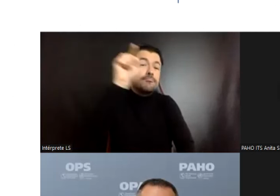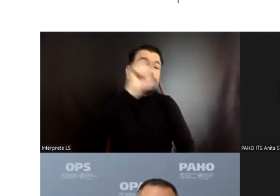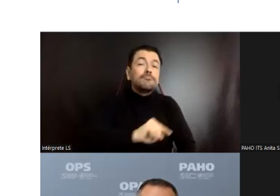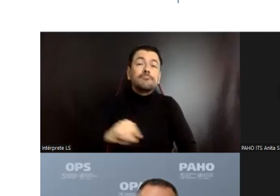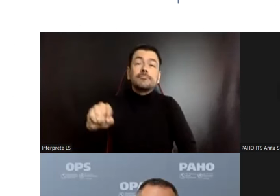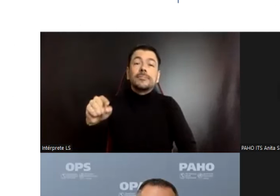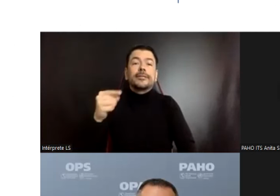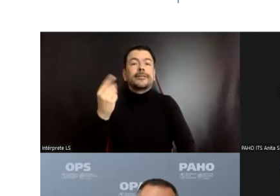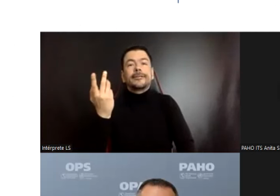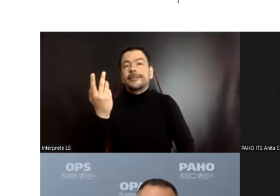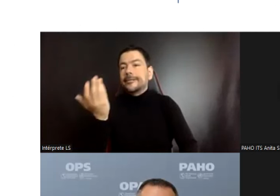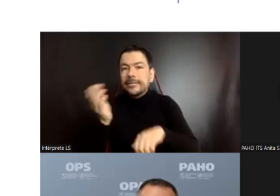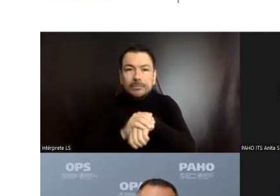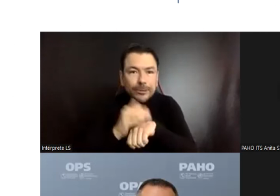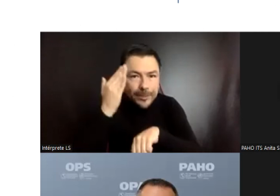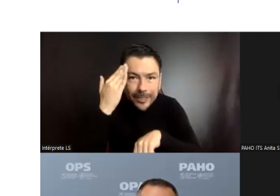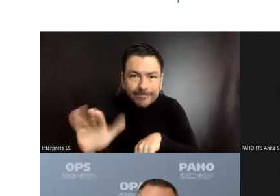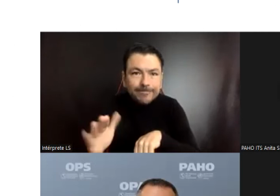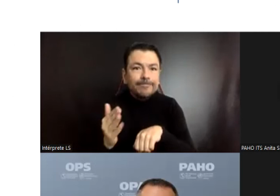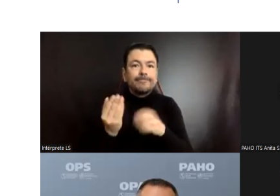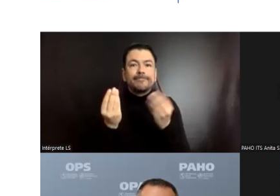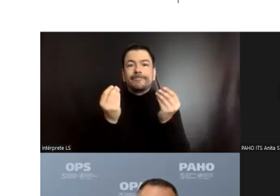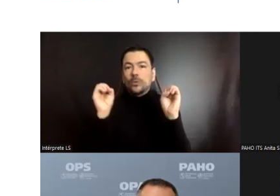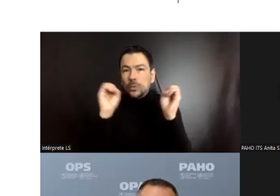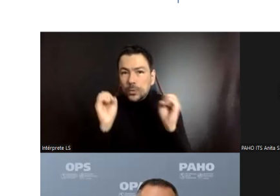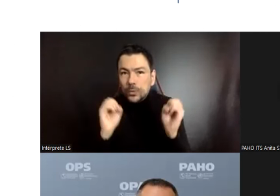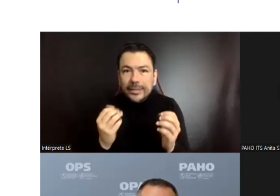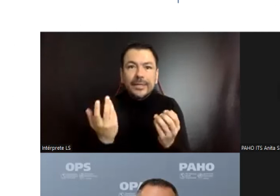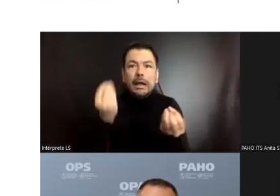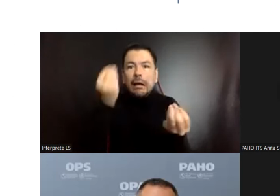habilidades, redes, acceso a información